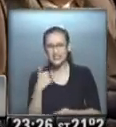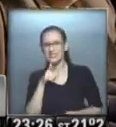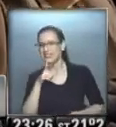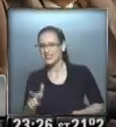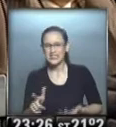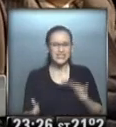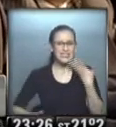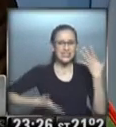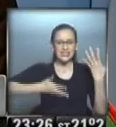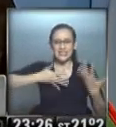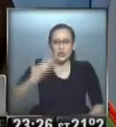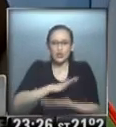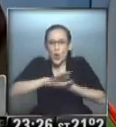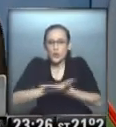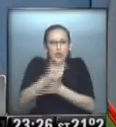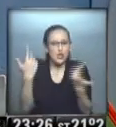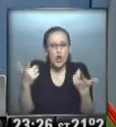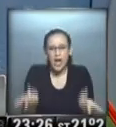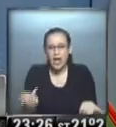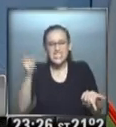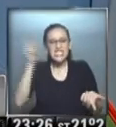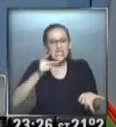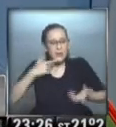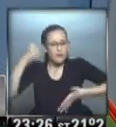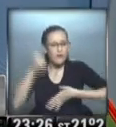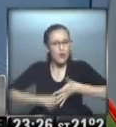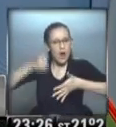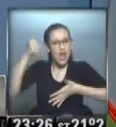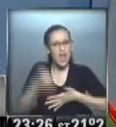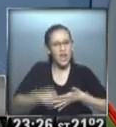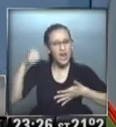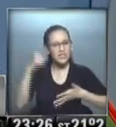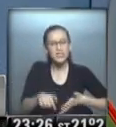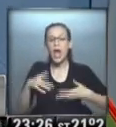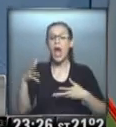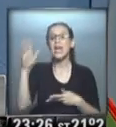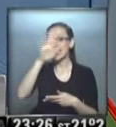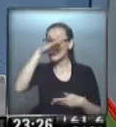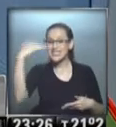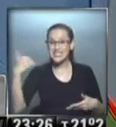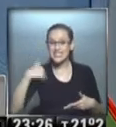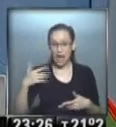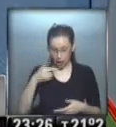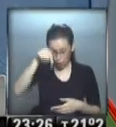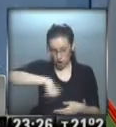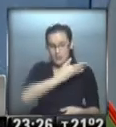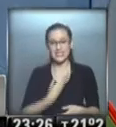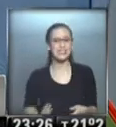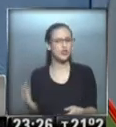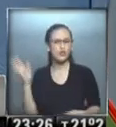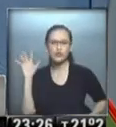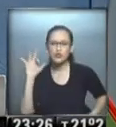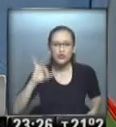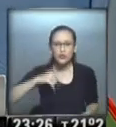tenía destino, que Néstor Kirchner sacó del infierno y que Cristina consolida cada día más en la